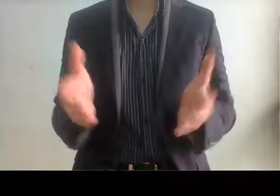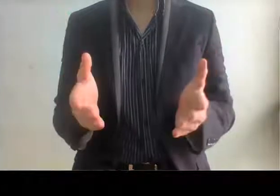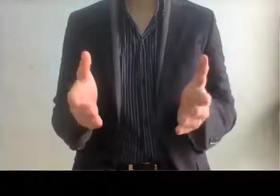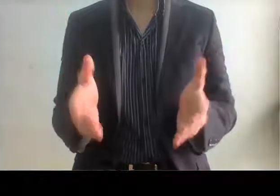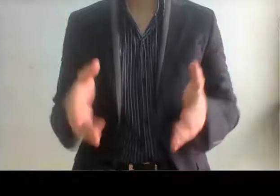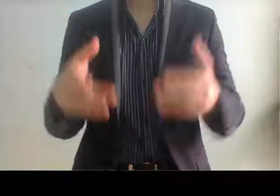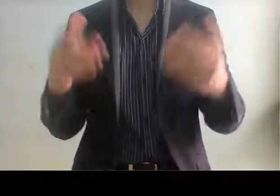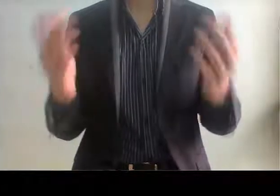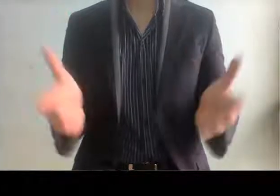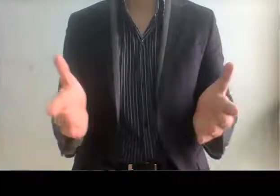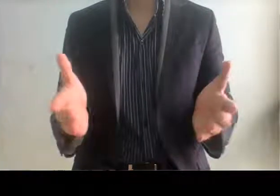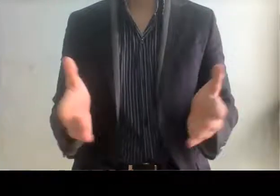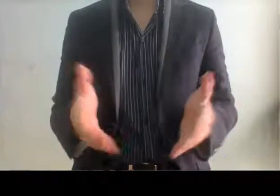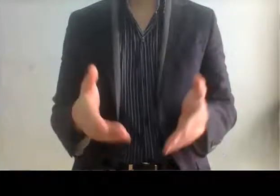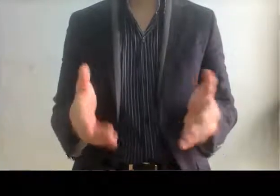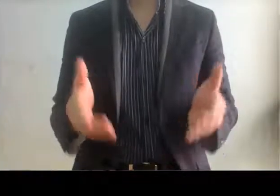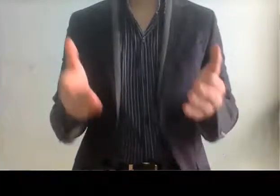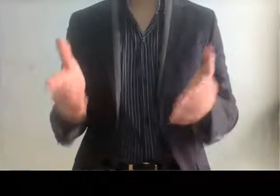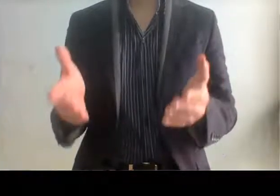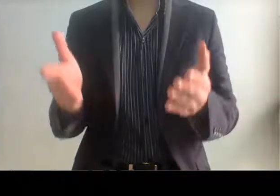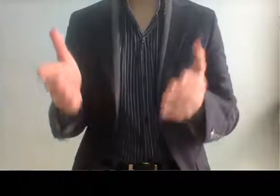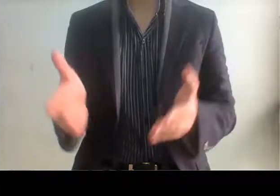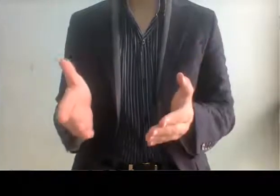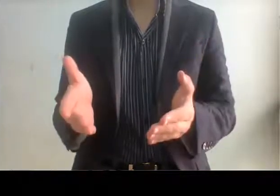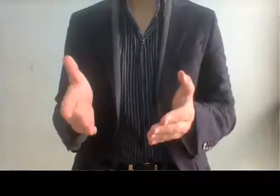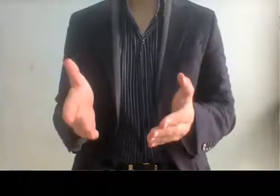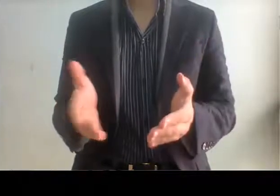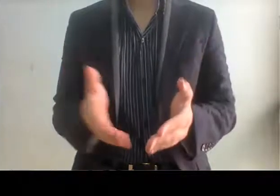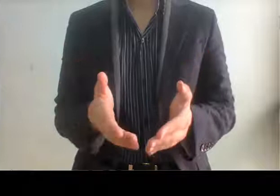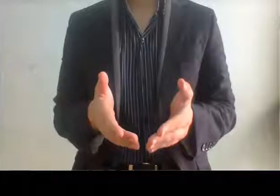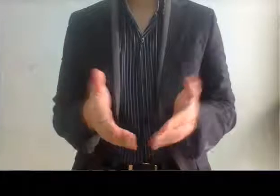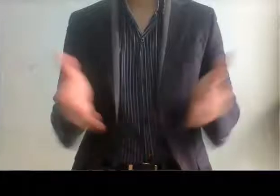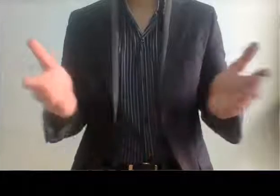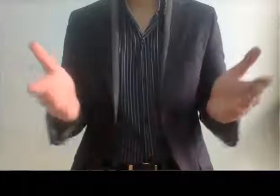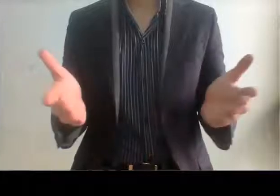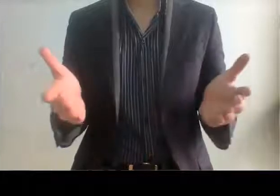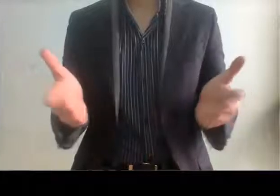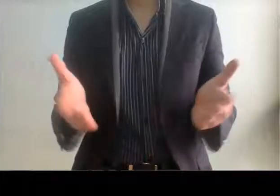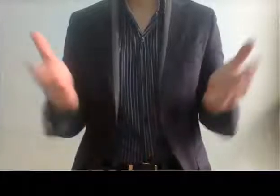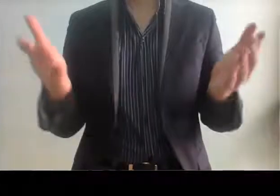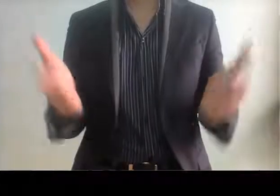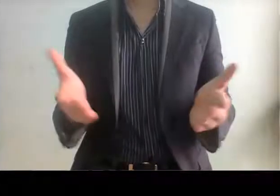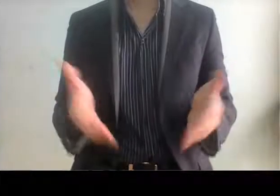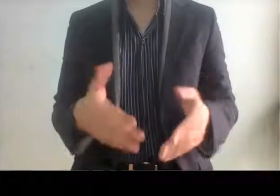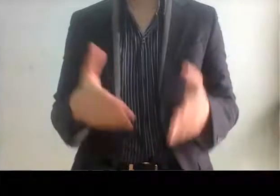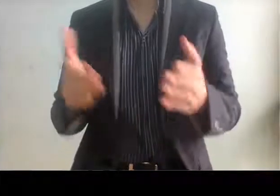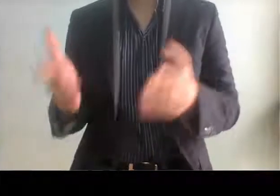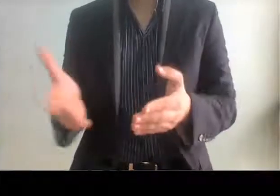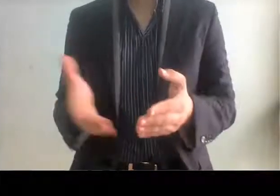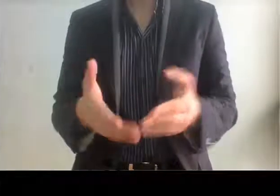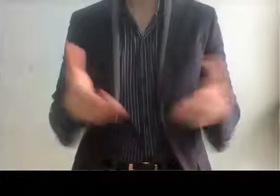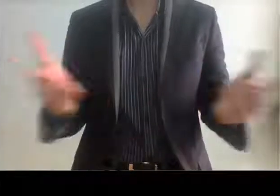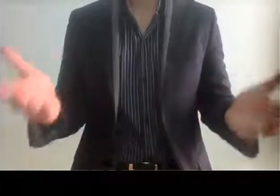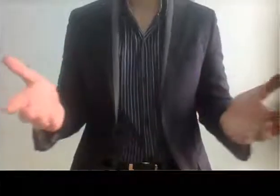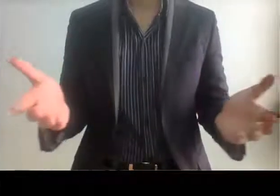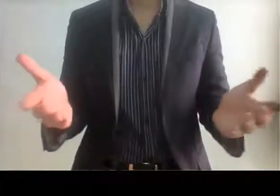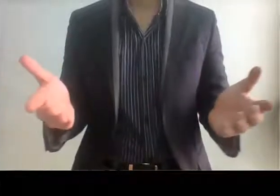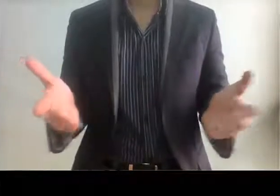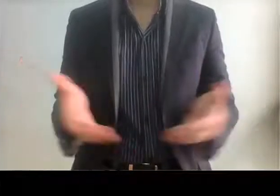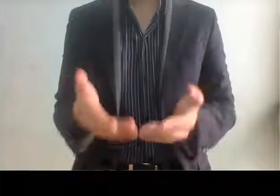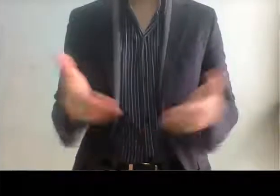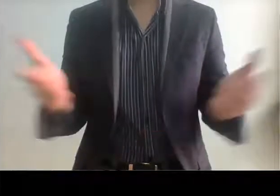si no está necesario y si salen, tomen las medidas necesarias pues para pues no contagiarse o no contagiar a los demás y